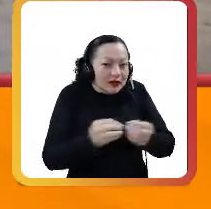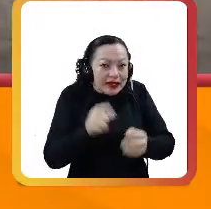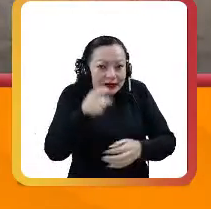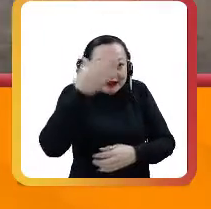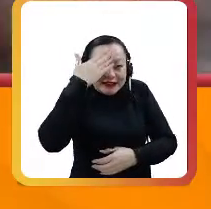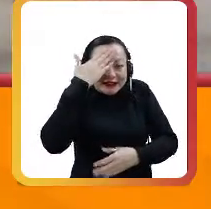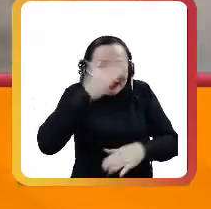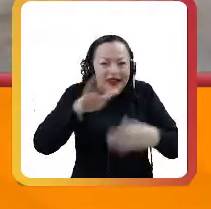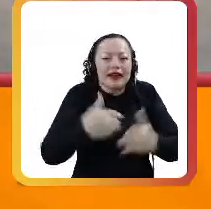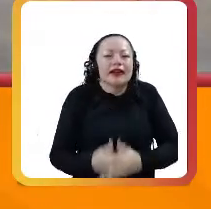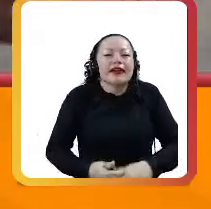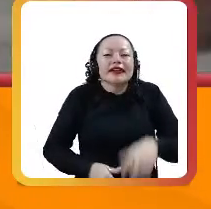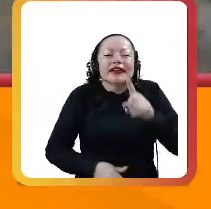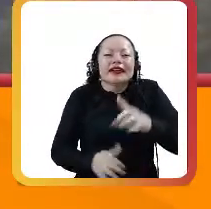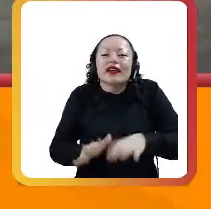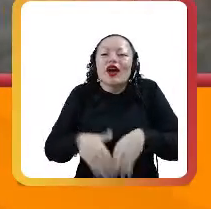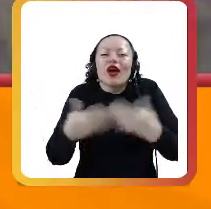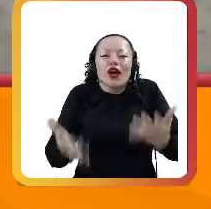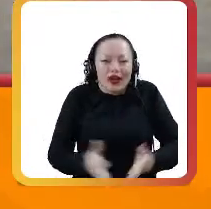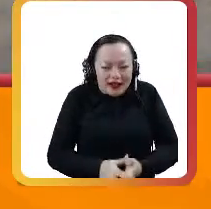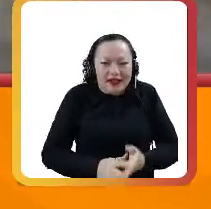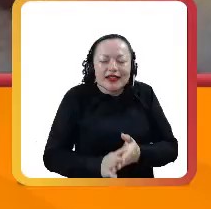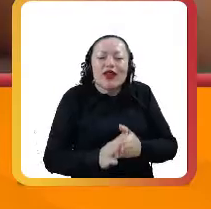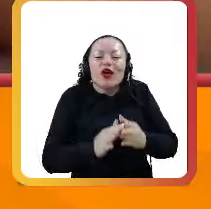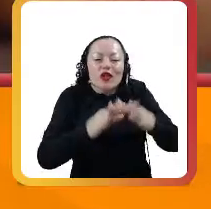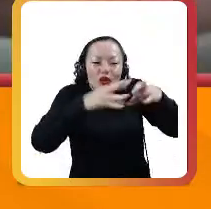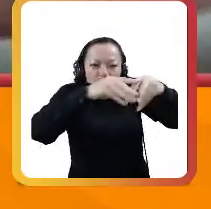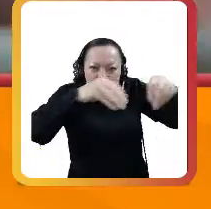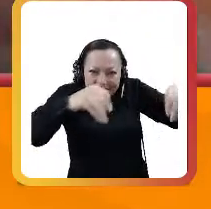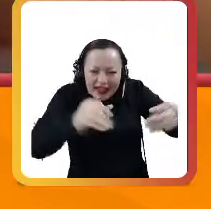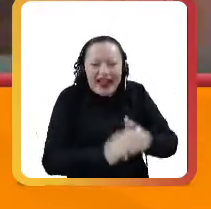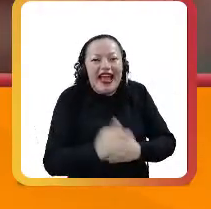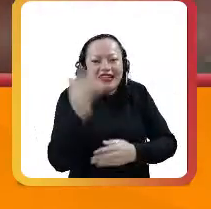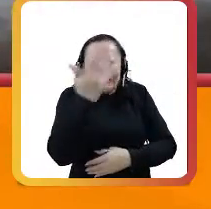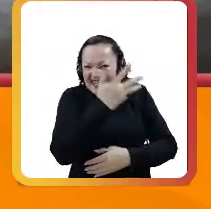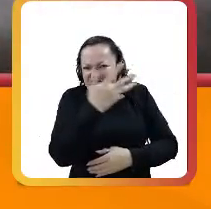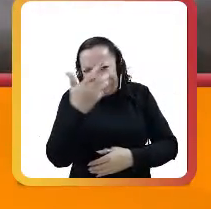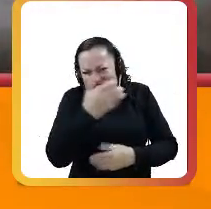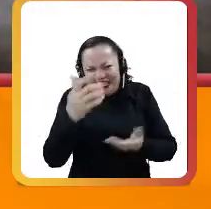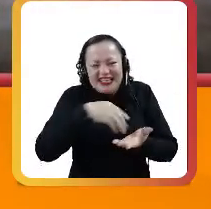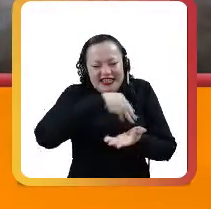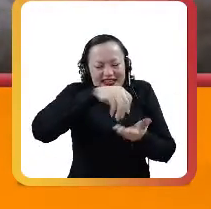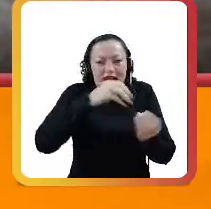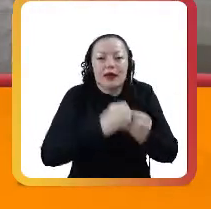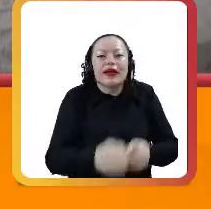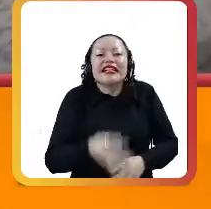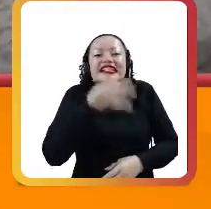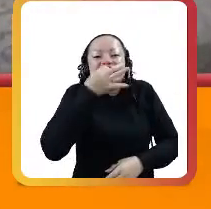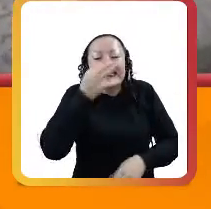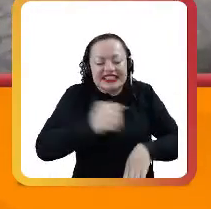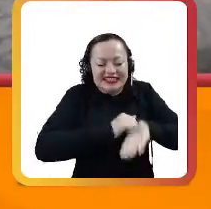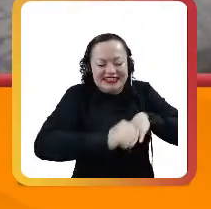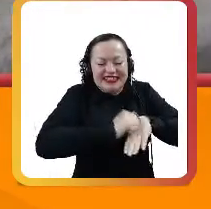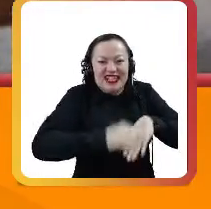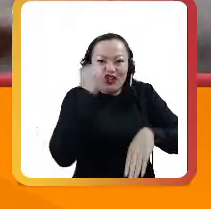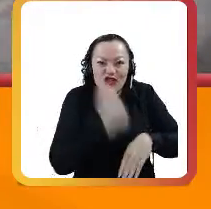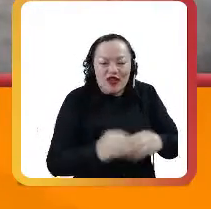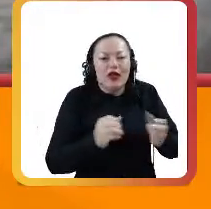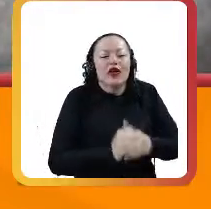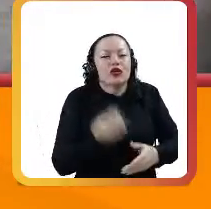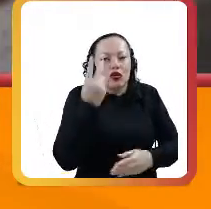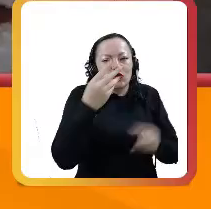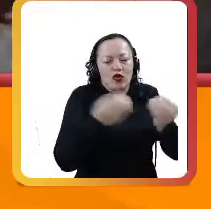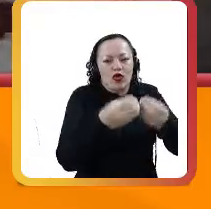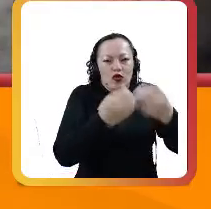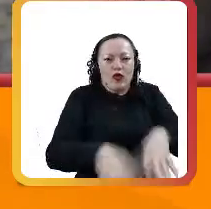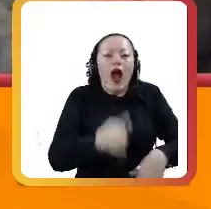es 500 gramos de espandes, 500 gramos de queso costeño, lo rallamos, 2 huevos y agüita.